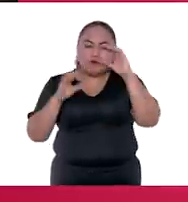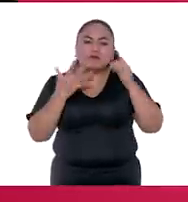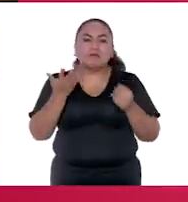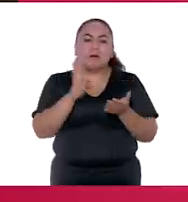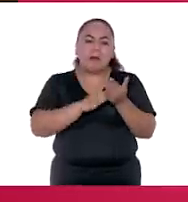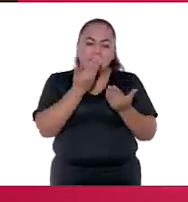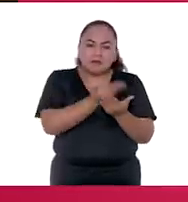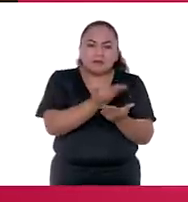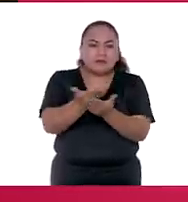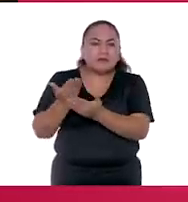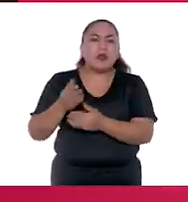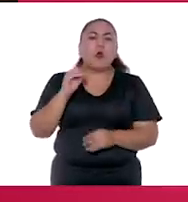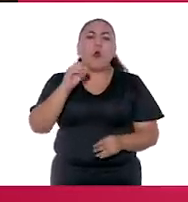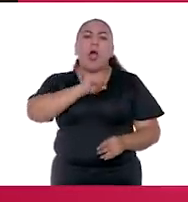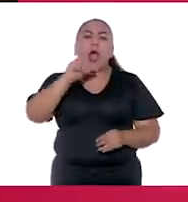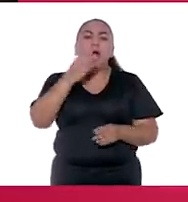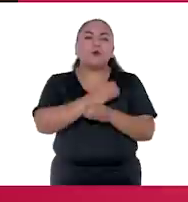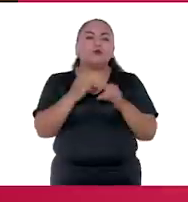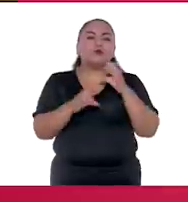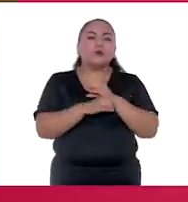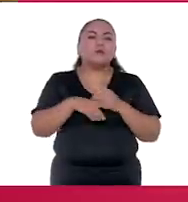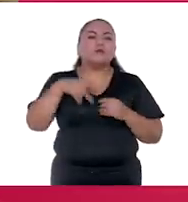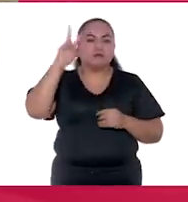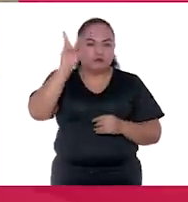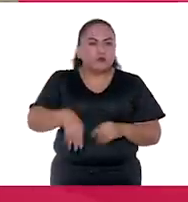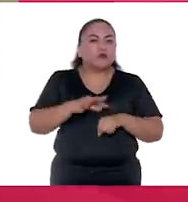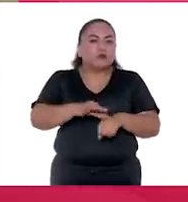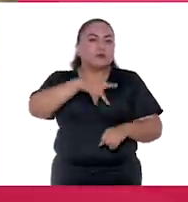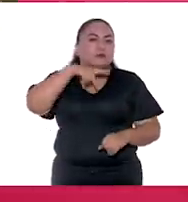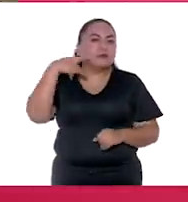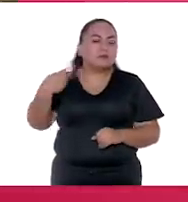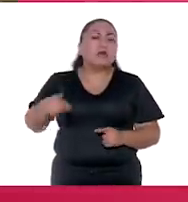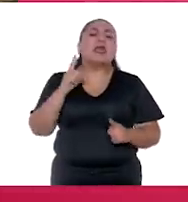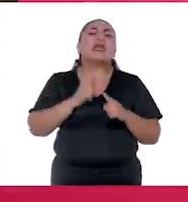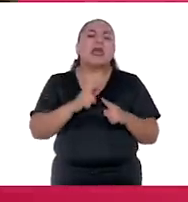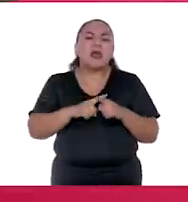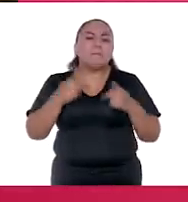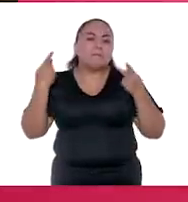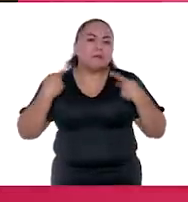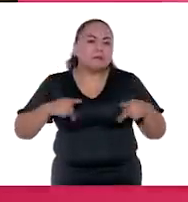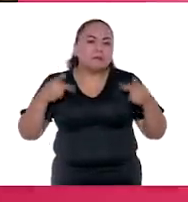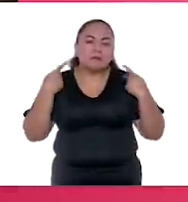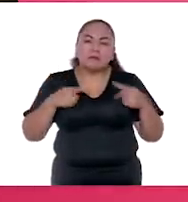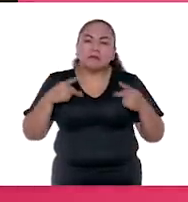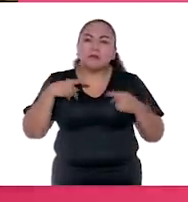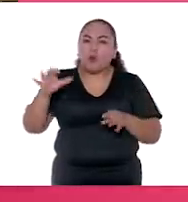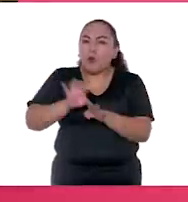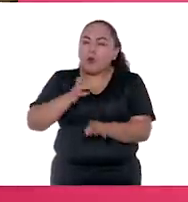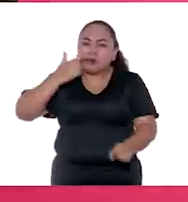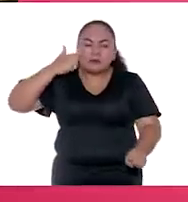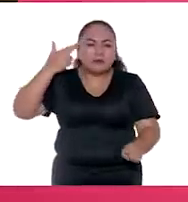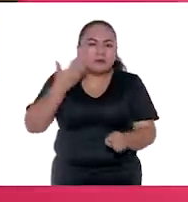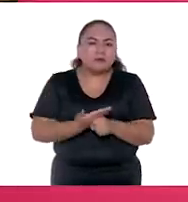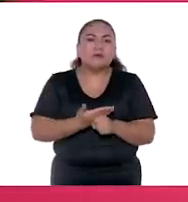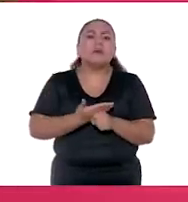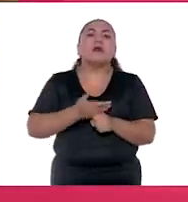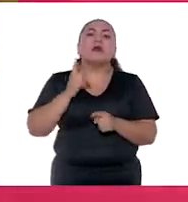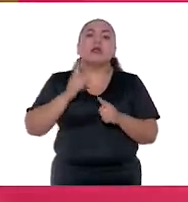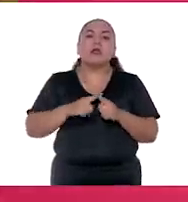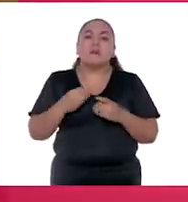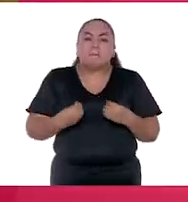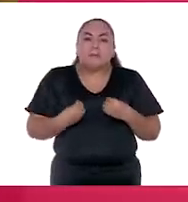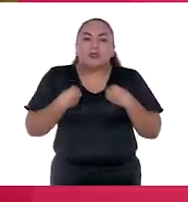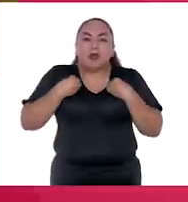así como algunos objetos personales del hombre que tuvo la tarea, nada más y nada menos, de reconstruir la